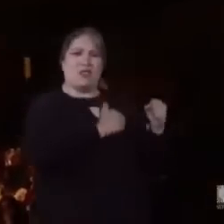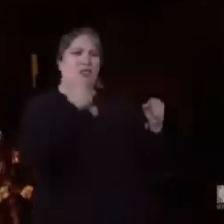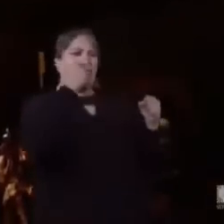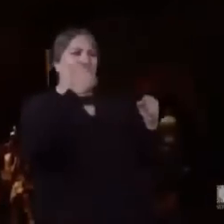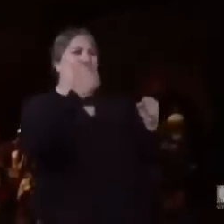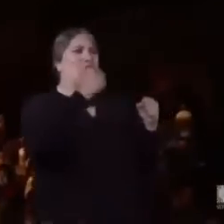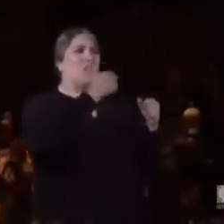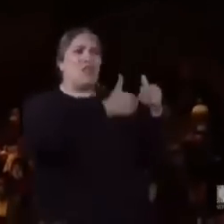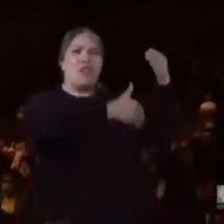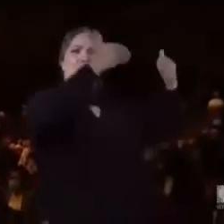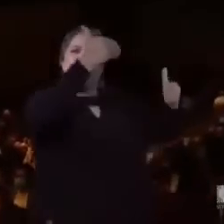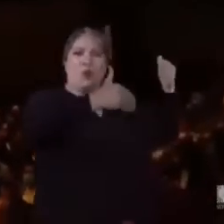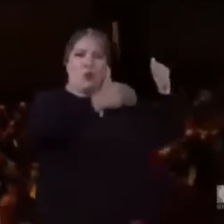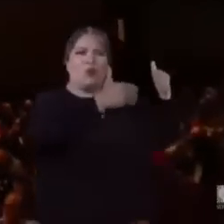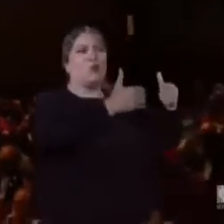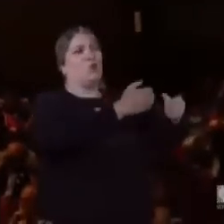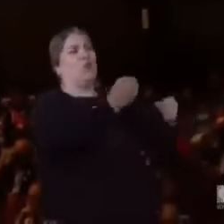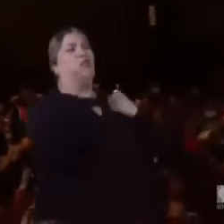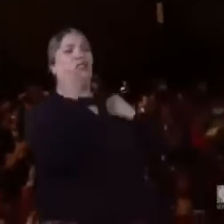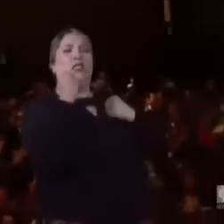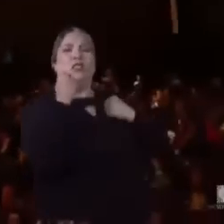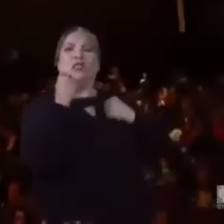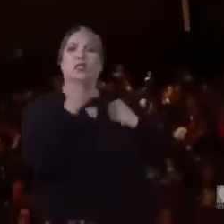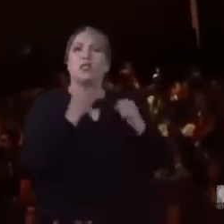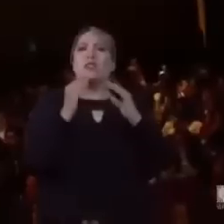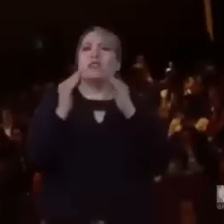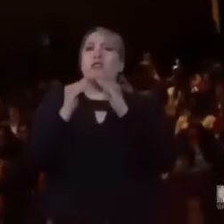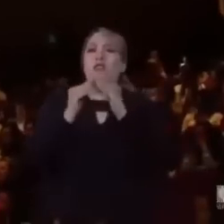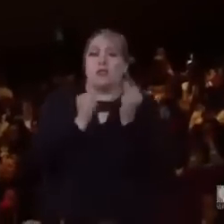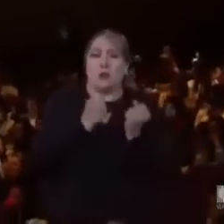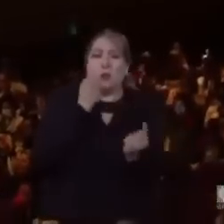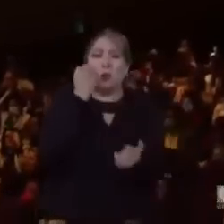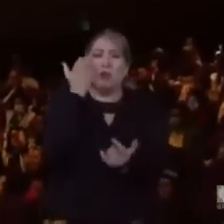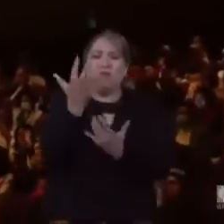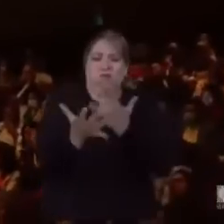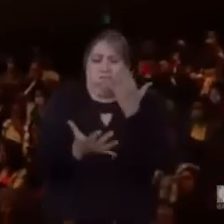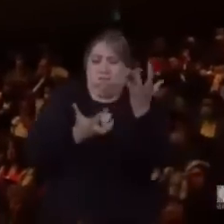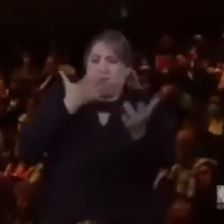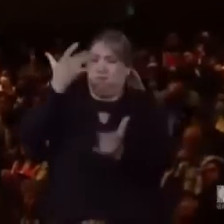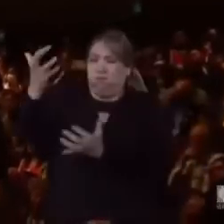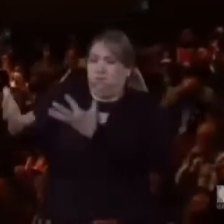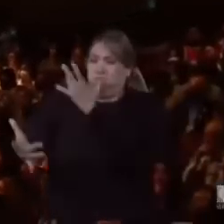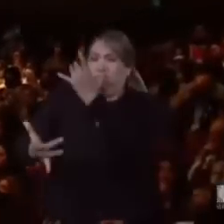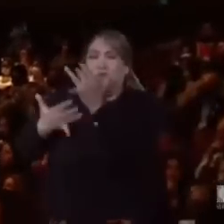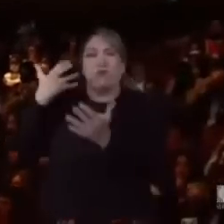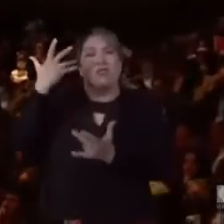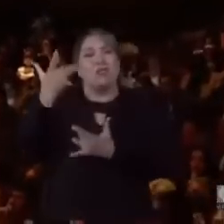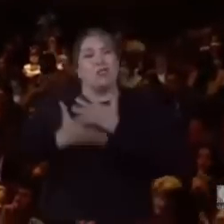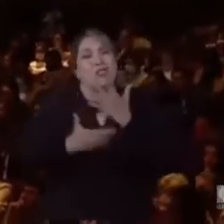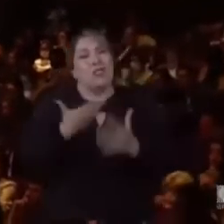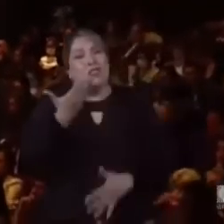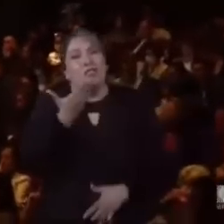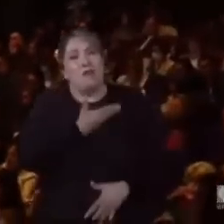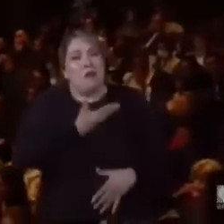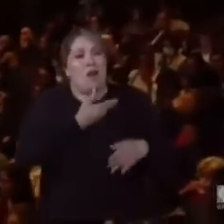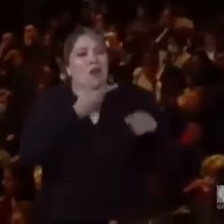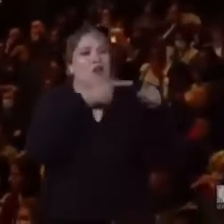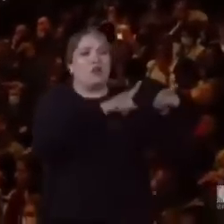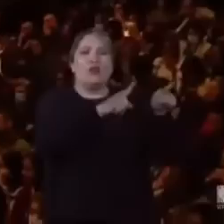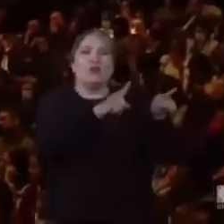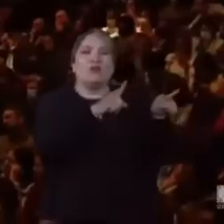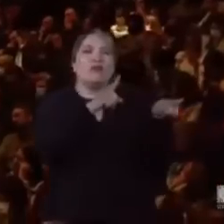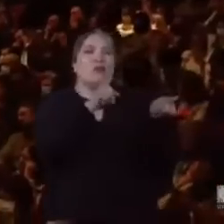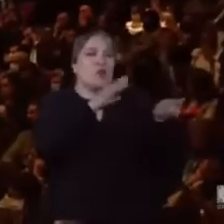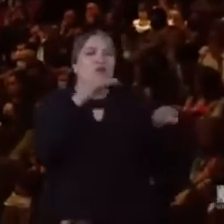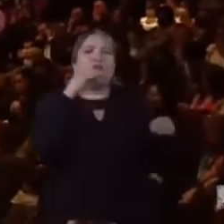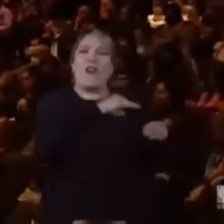los adultos armados, desde las casas quemadas en las masacres, desde las madres de falsos positivos,